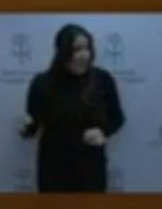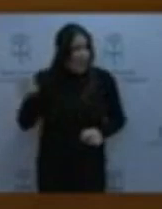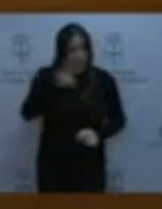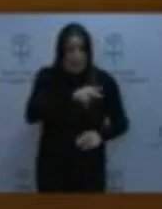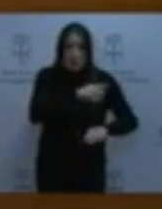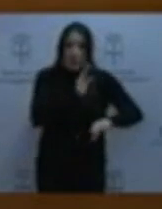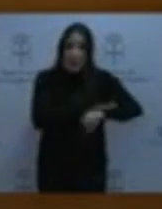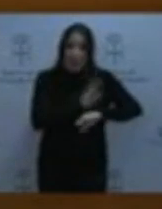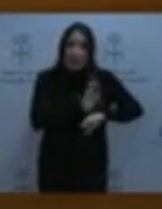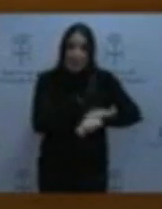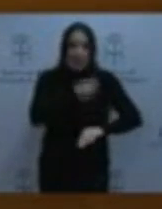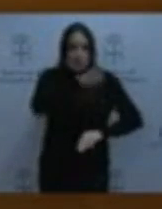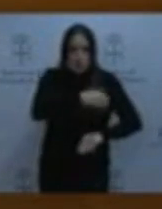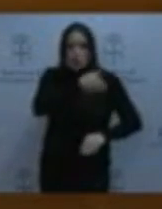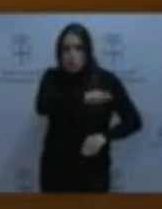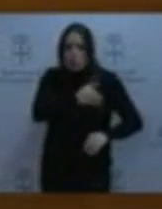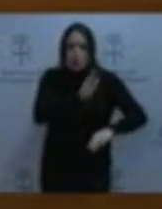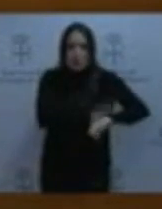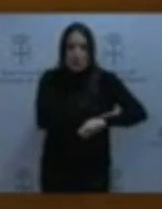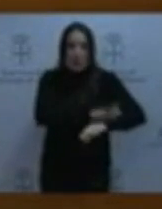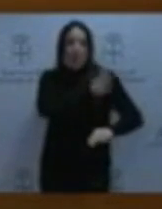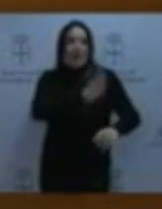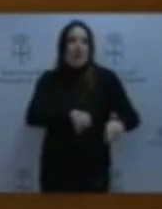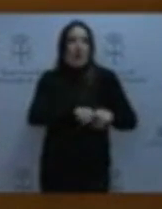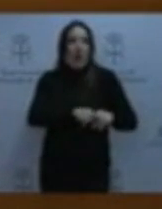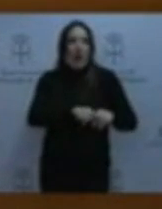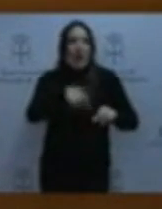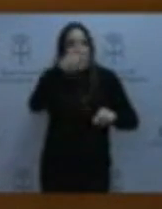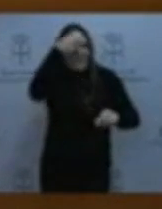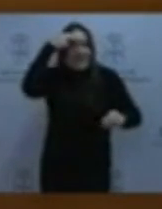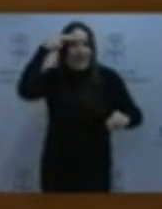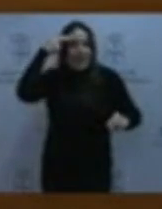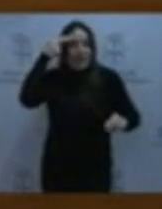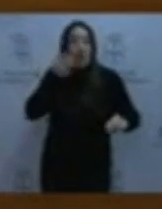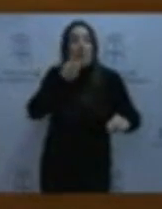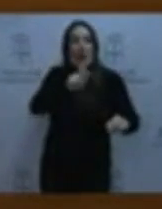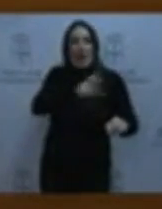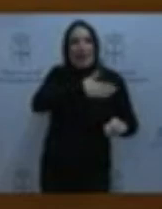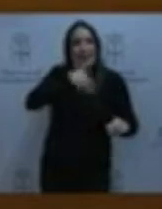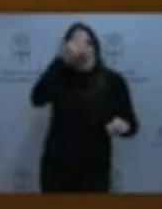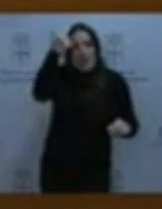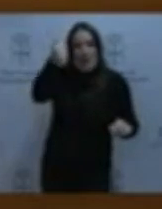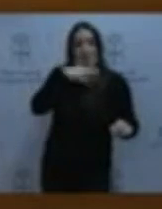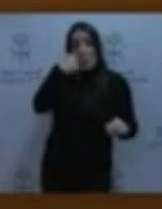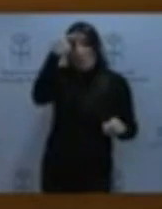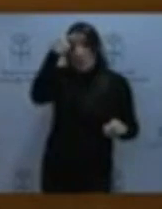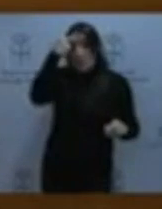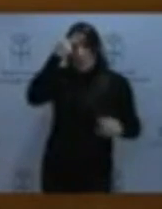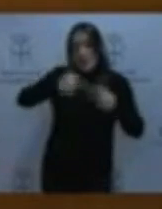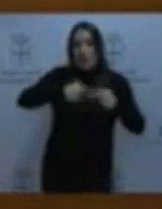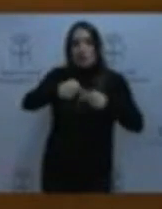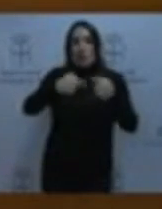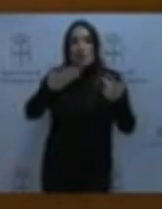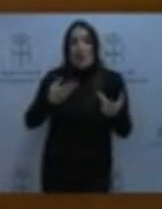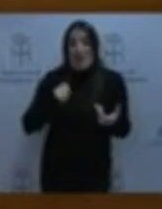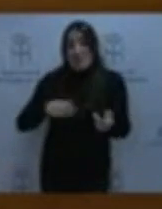izquierdas, es porque quizás esa etiqueta es una palabra que ya la quiere quitar la memoria, porque la memoria le lleva a lo que ustedes no solamente han hecho en